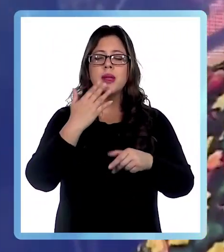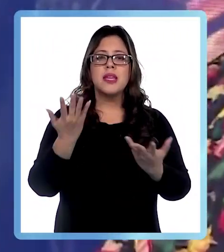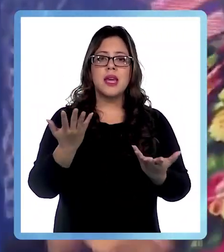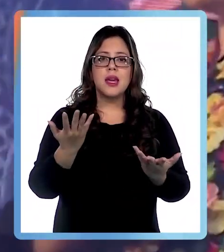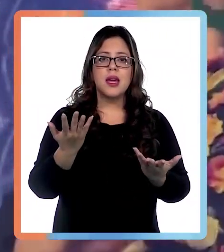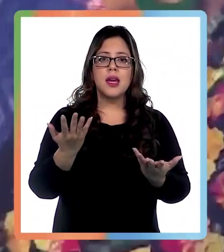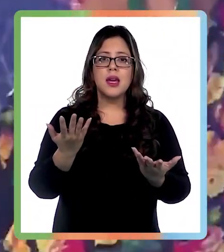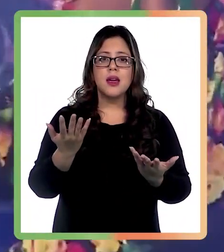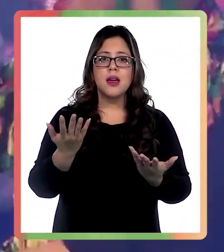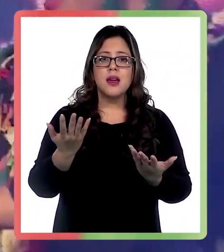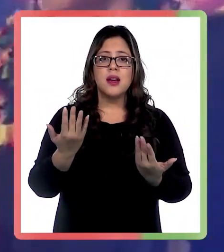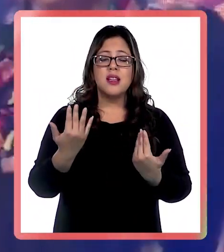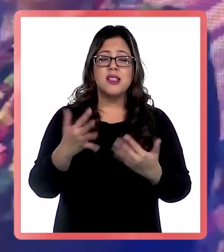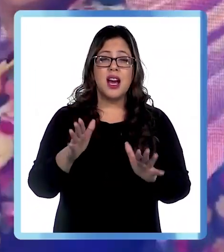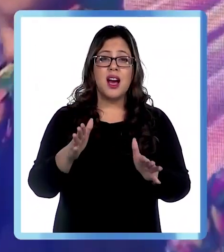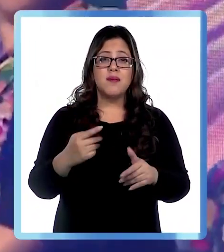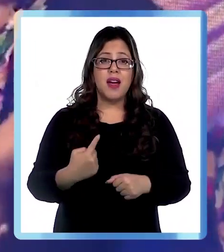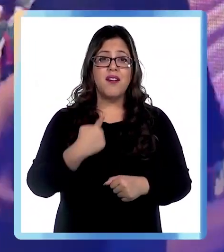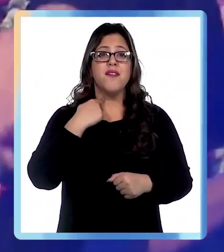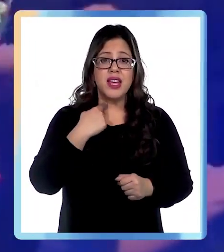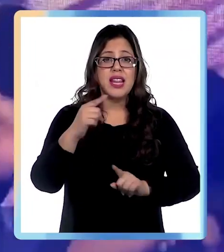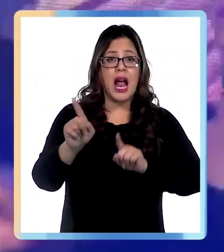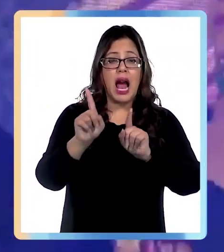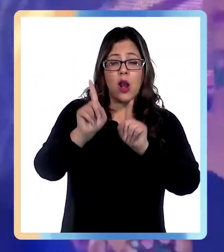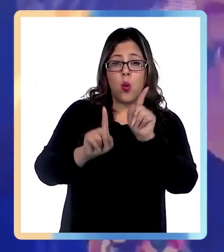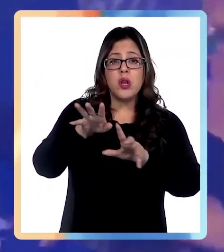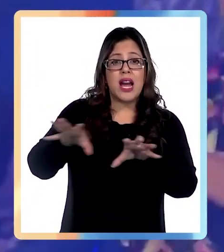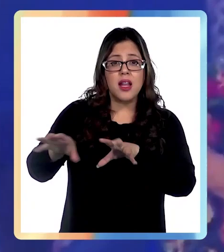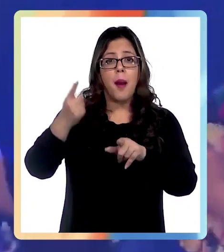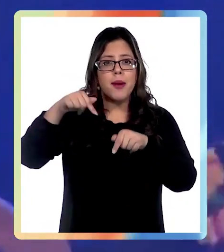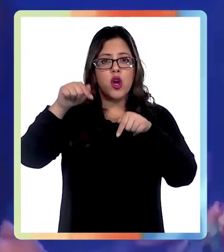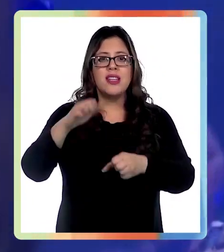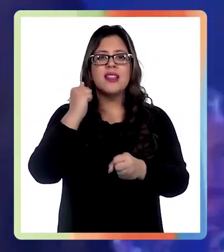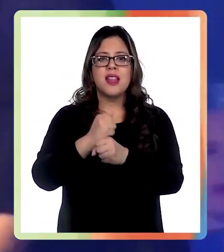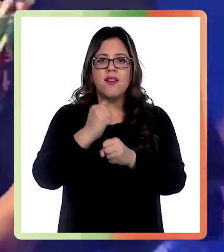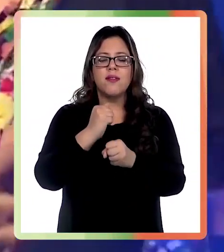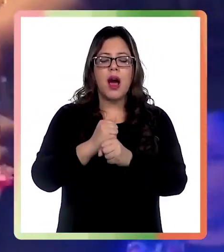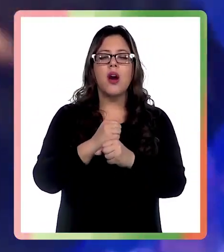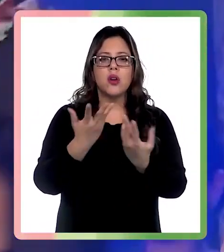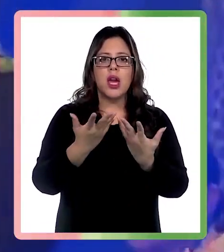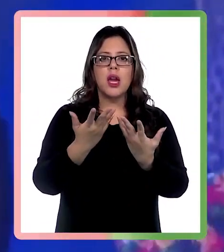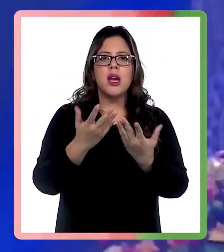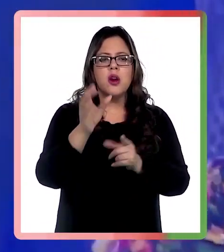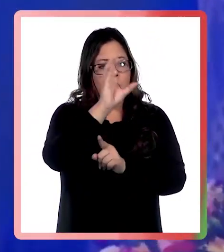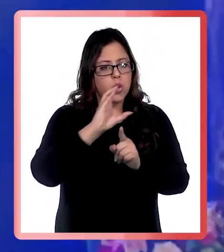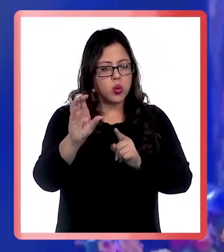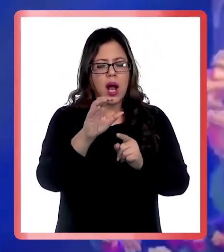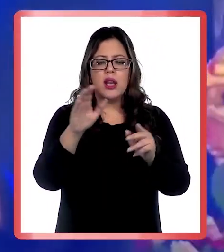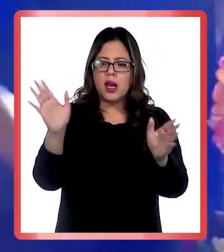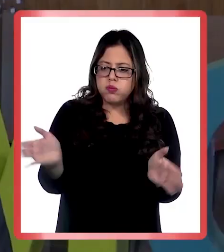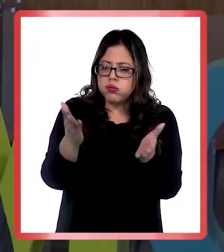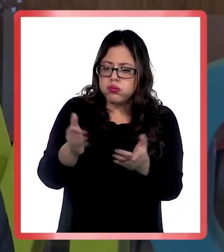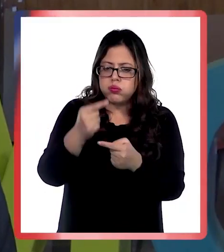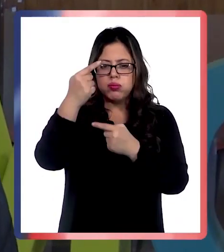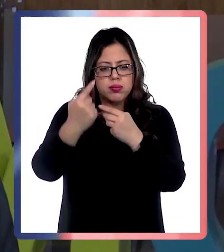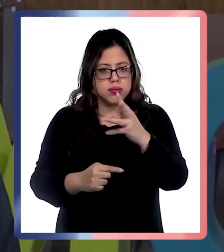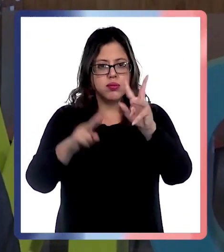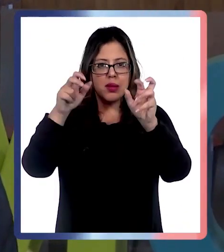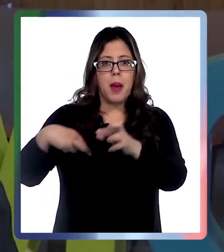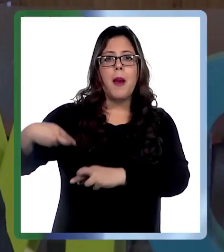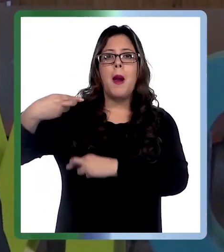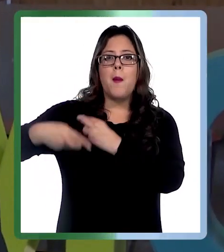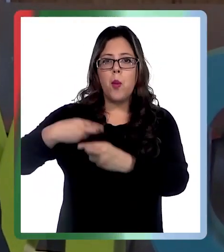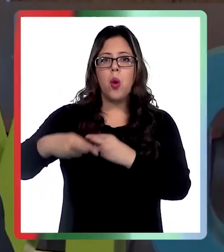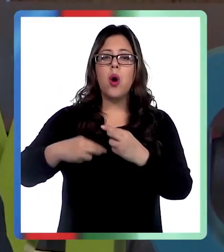oportunidad un invierno muy duro de mucha lluvia que eso también conspiró contra el éxito de algunas actividades pero líneas generales ha sido un año de trabajo